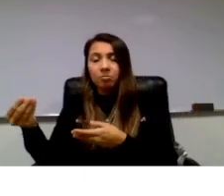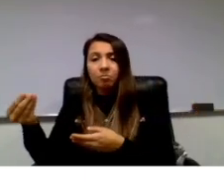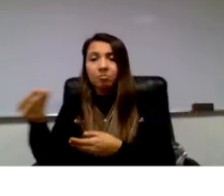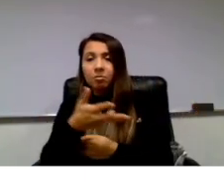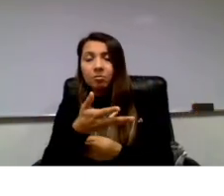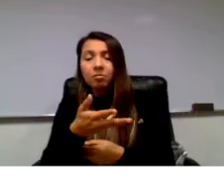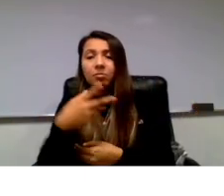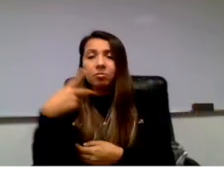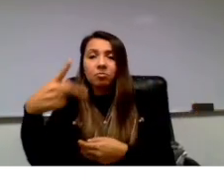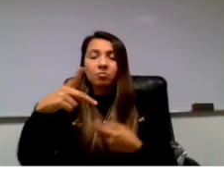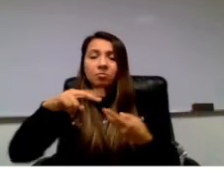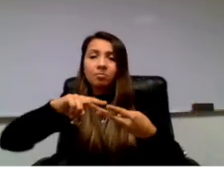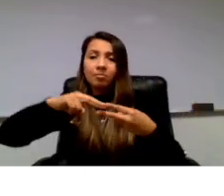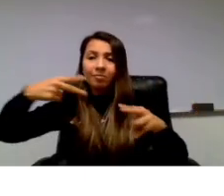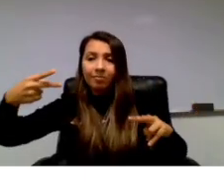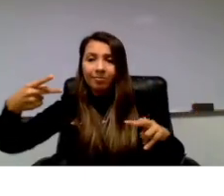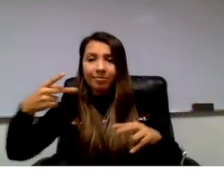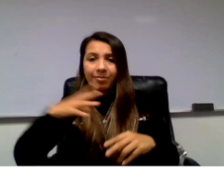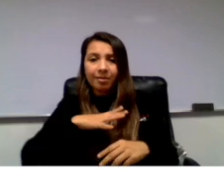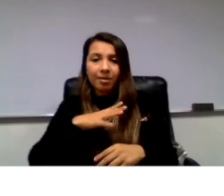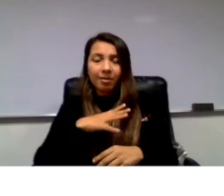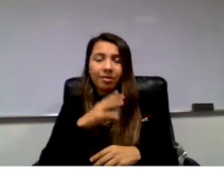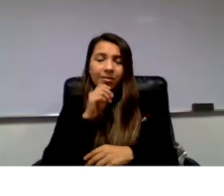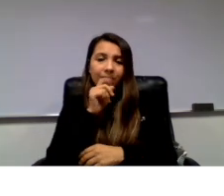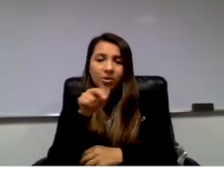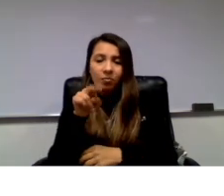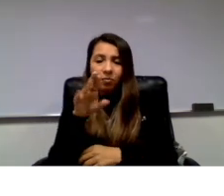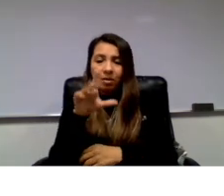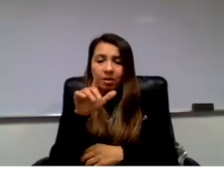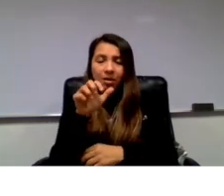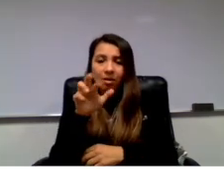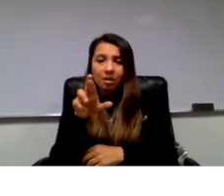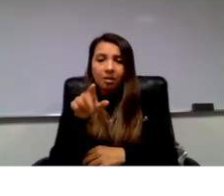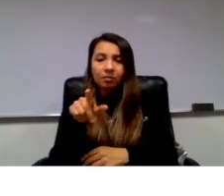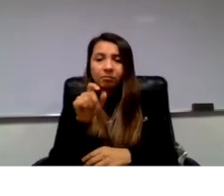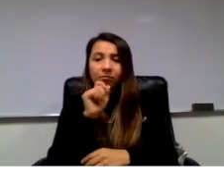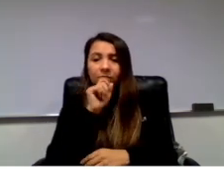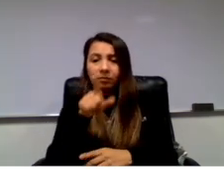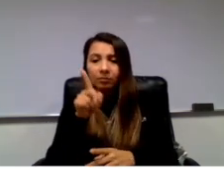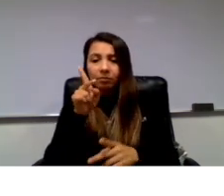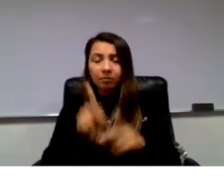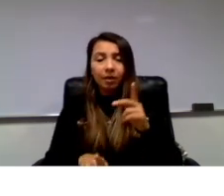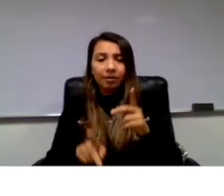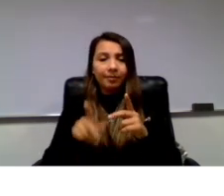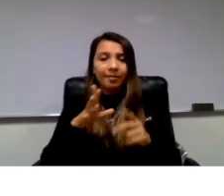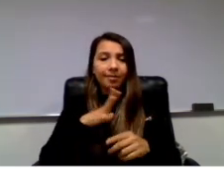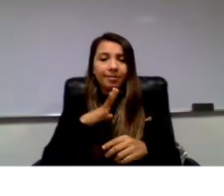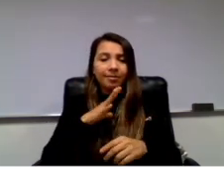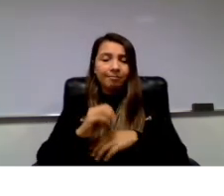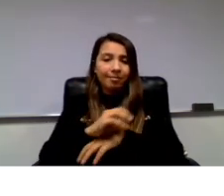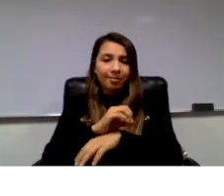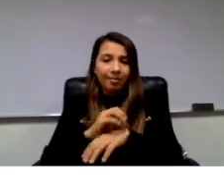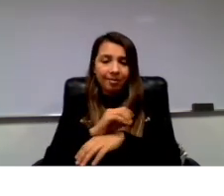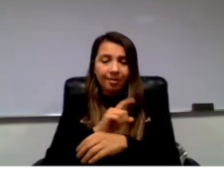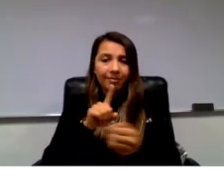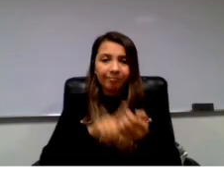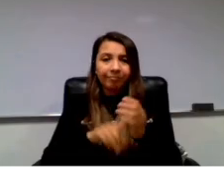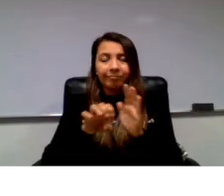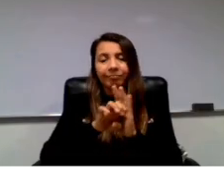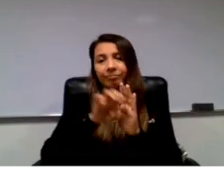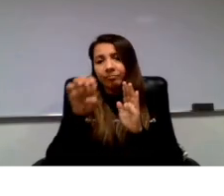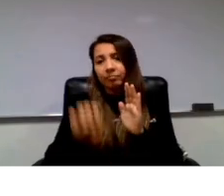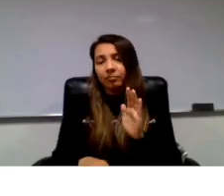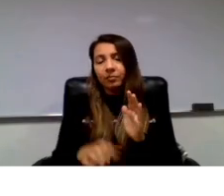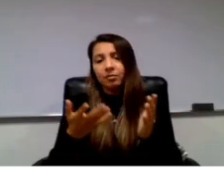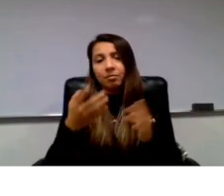traer genes que también son nucleares, ¿no? Y es parte de los mecanismos que tienen las bacterias, por ejemplo, para